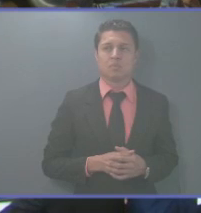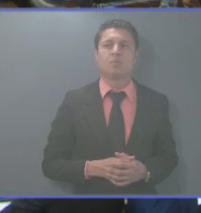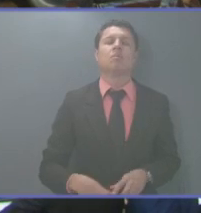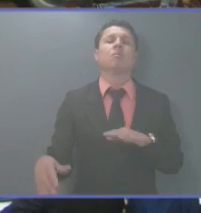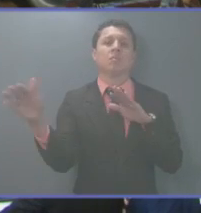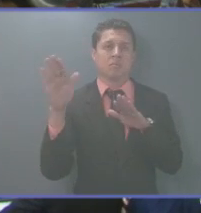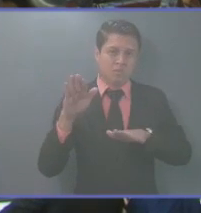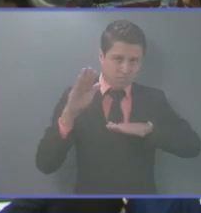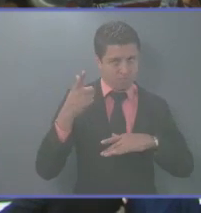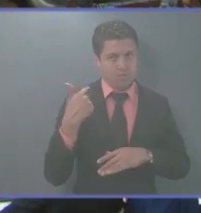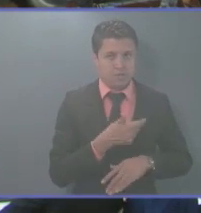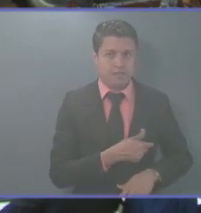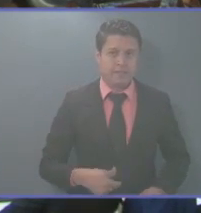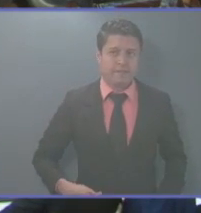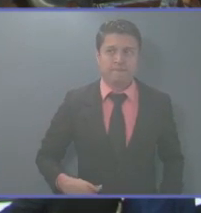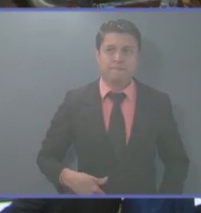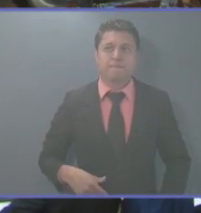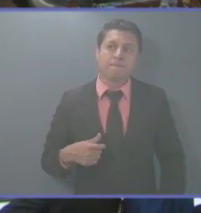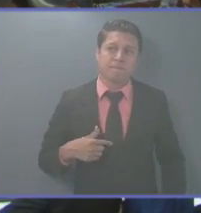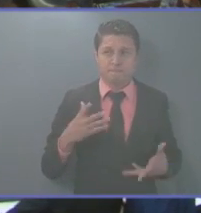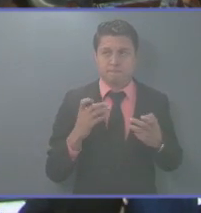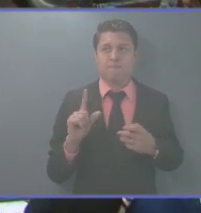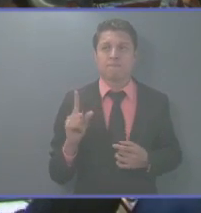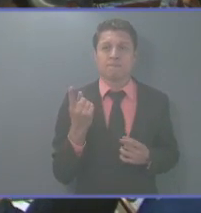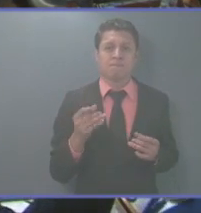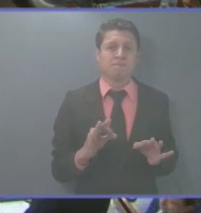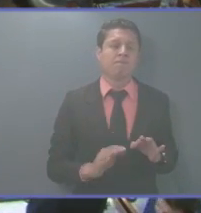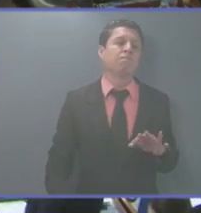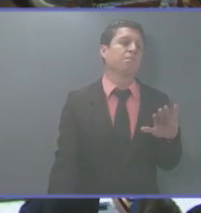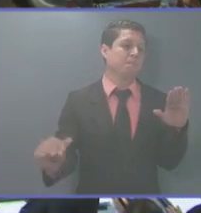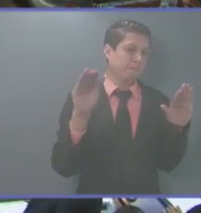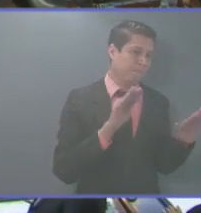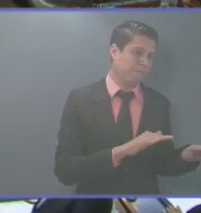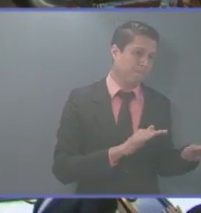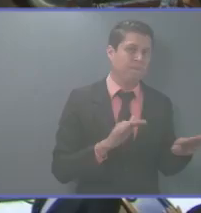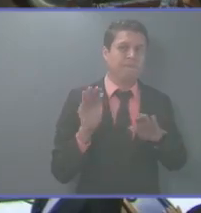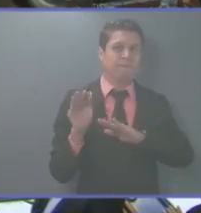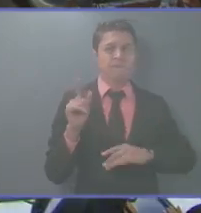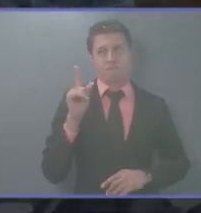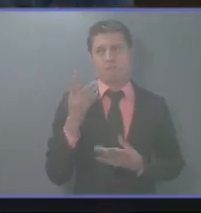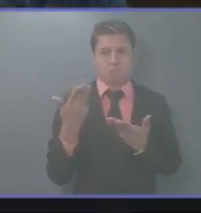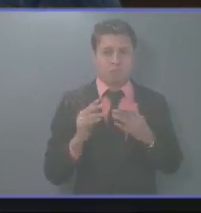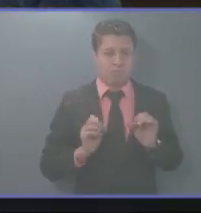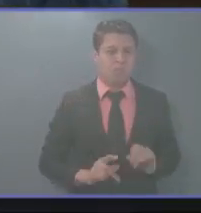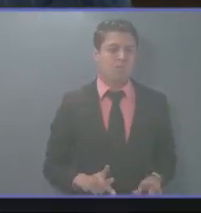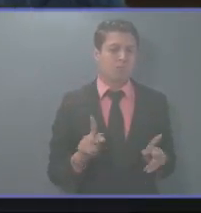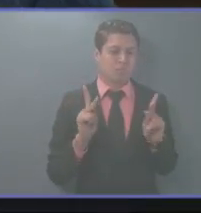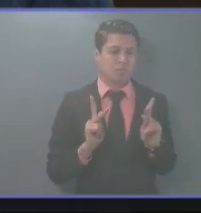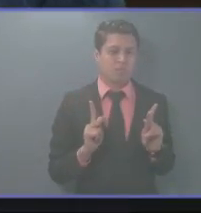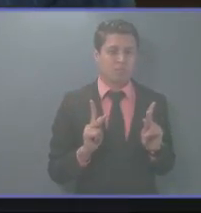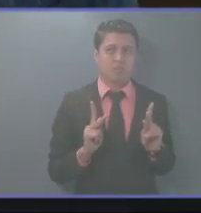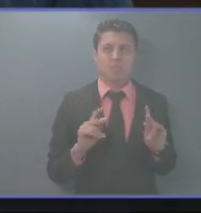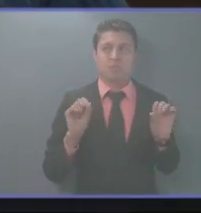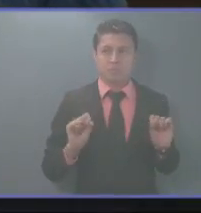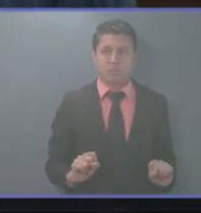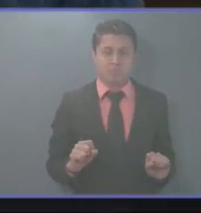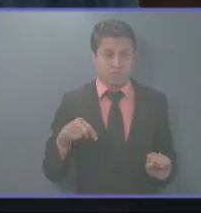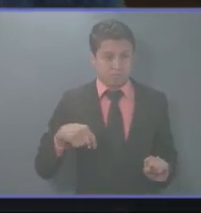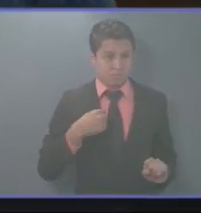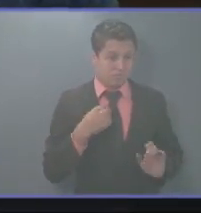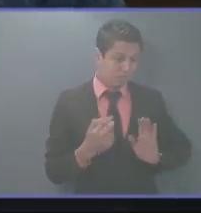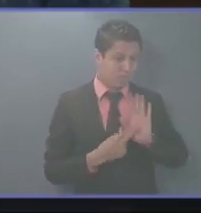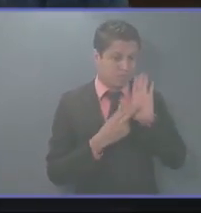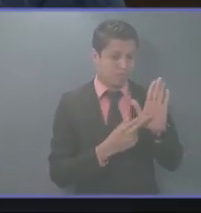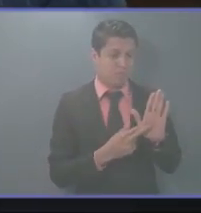Gracias, presidente. Quería en primer lugar agradecerle a Dios la oportunidad que me dio de poder estar